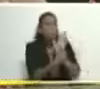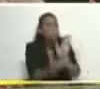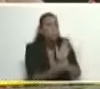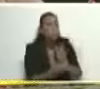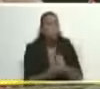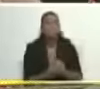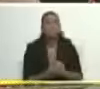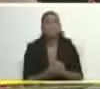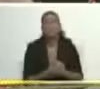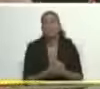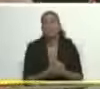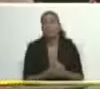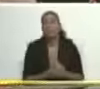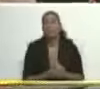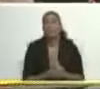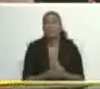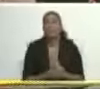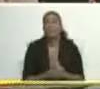Es